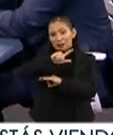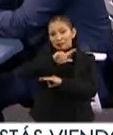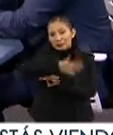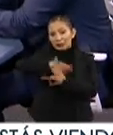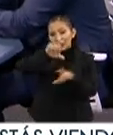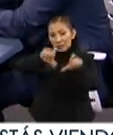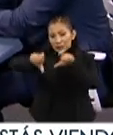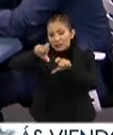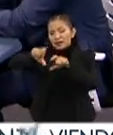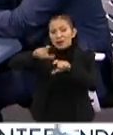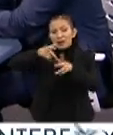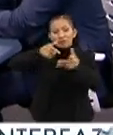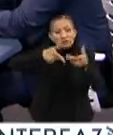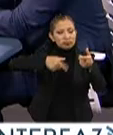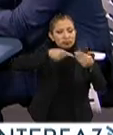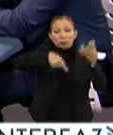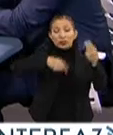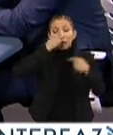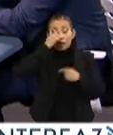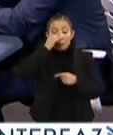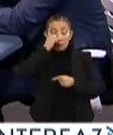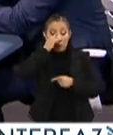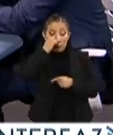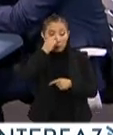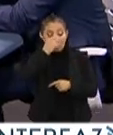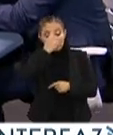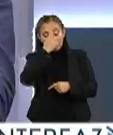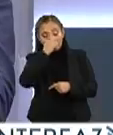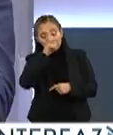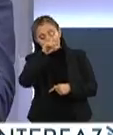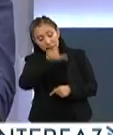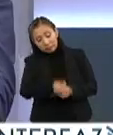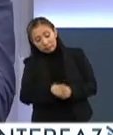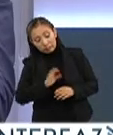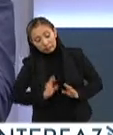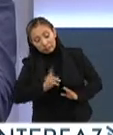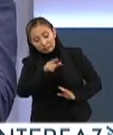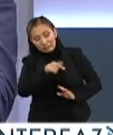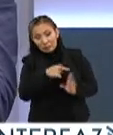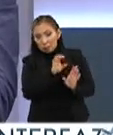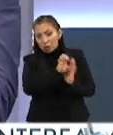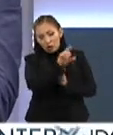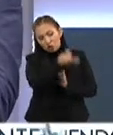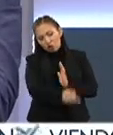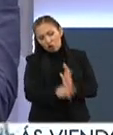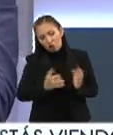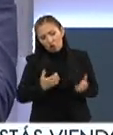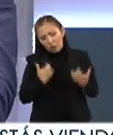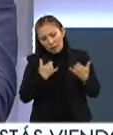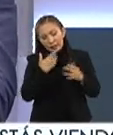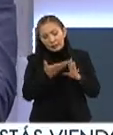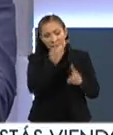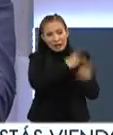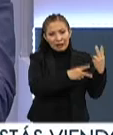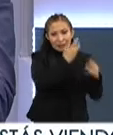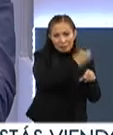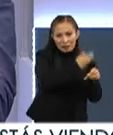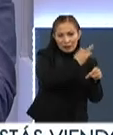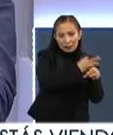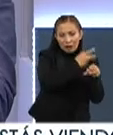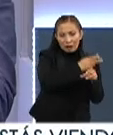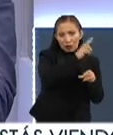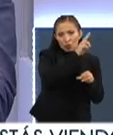acabas de comentar. Pues el perfil es aquella persona que haya cursado, por ejemplo, si proviene del bachillerato de la